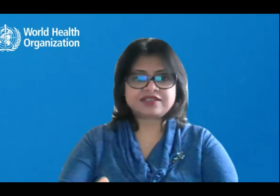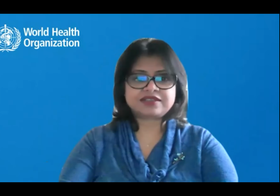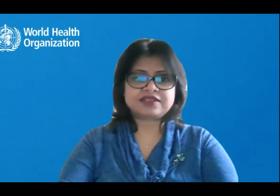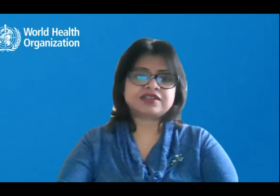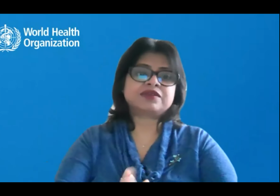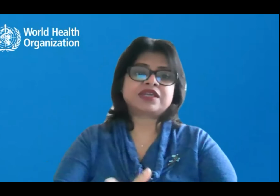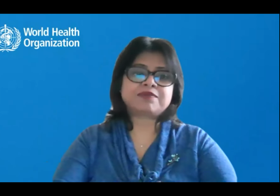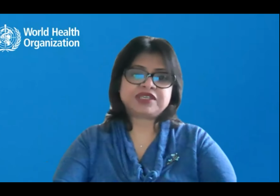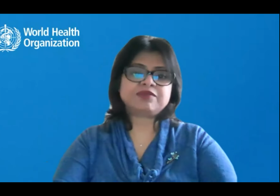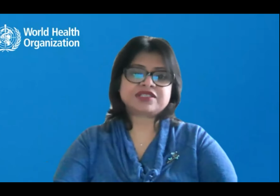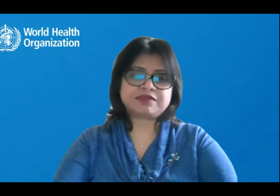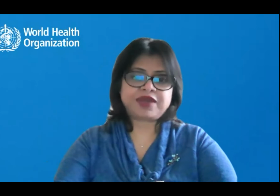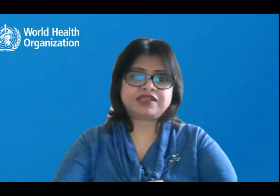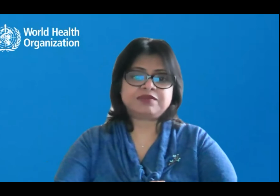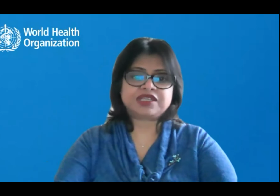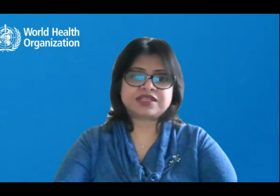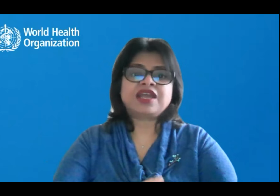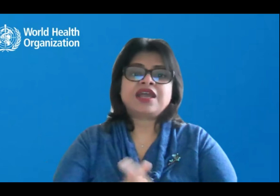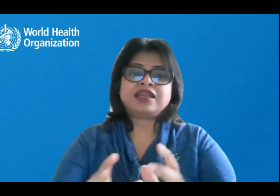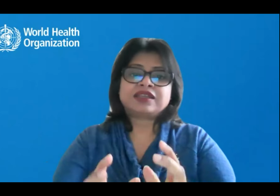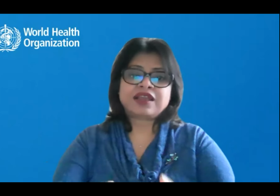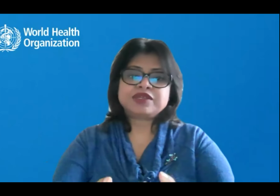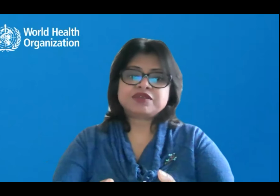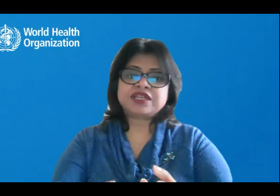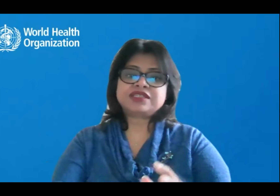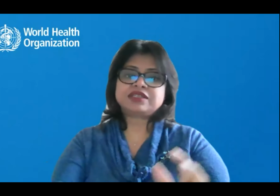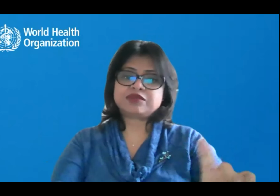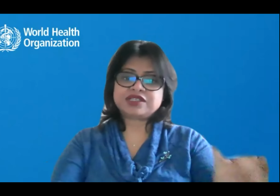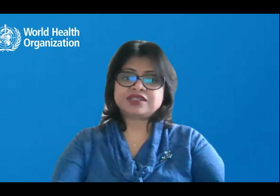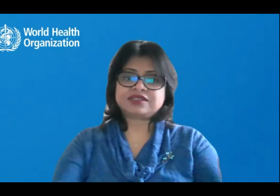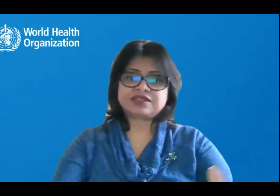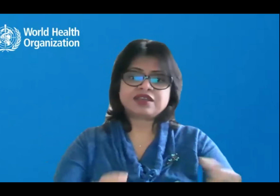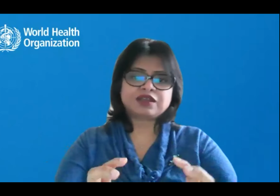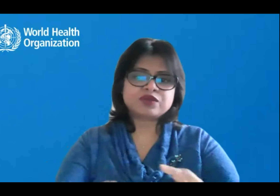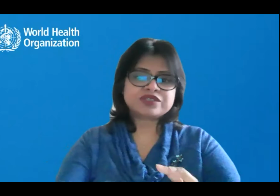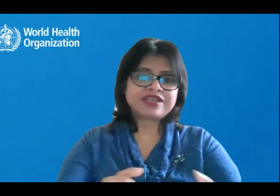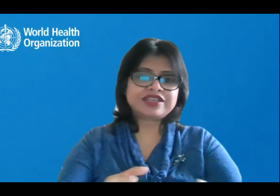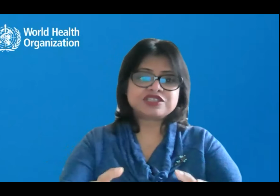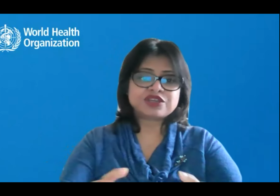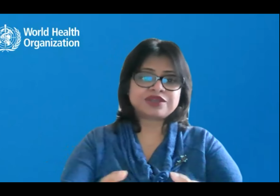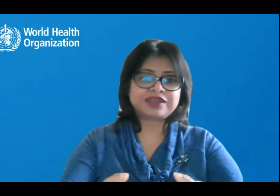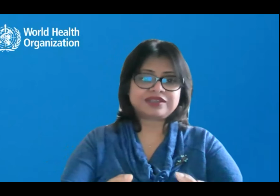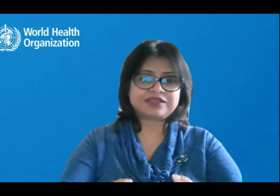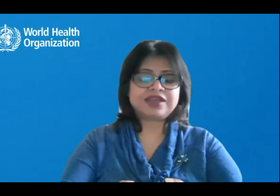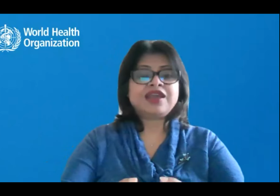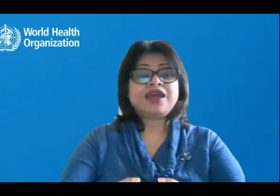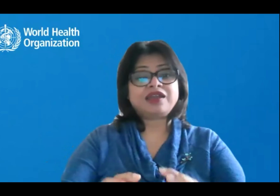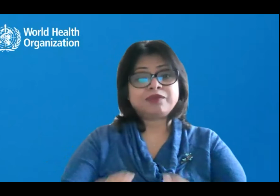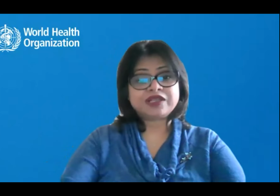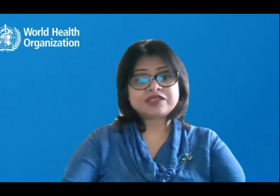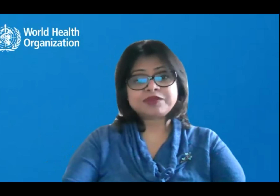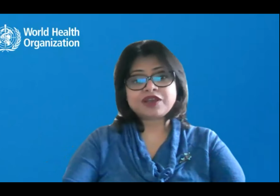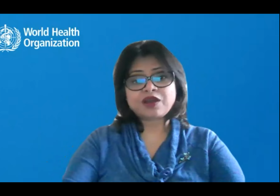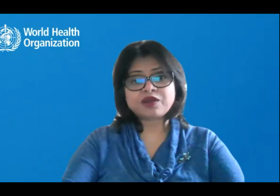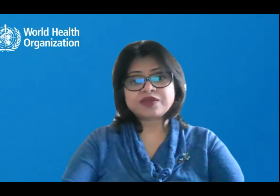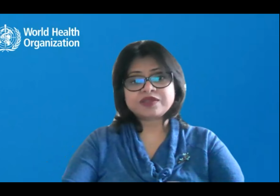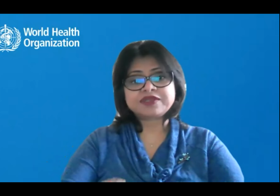las poblaciones vulnerables, el riesgo de emergencias climáticas y pandemias